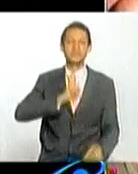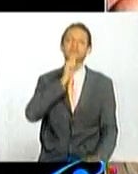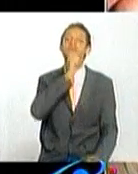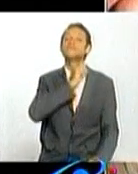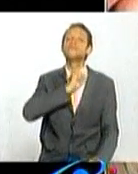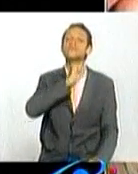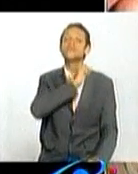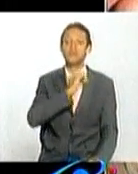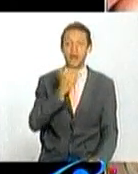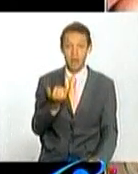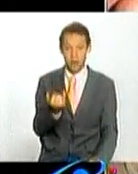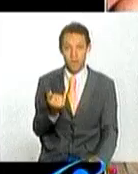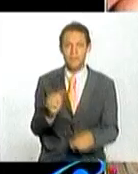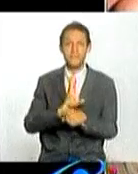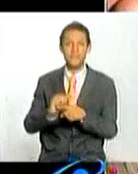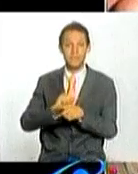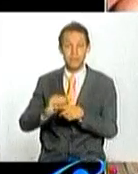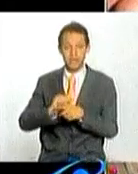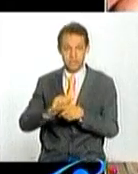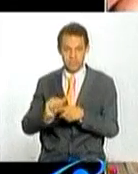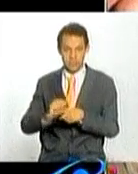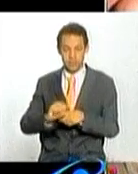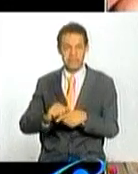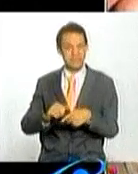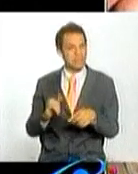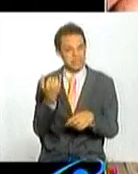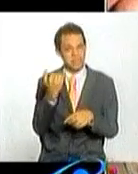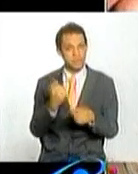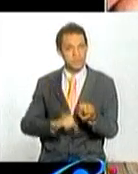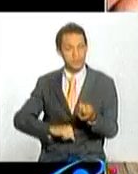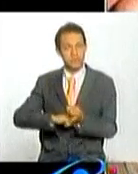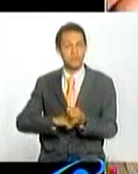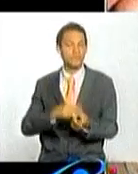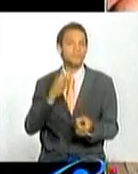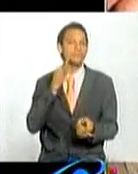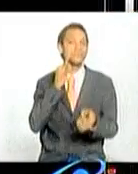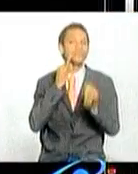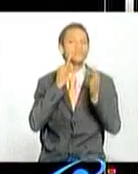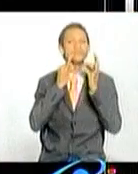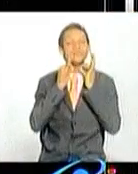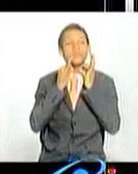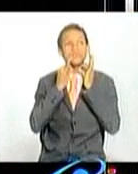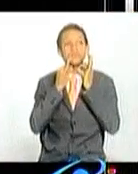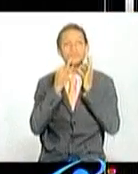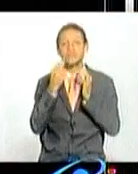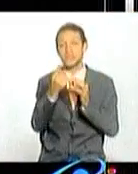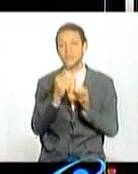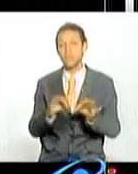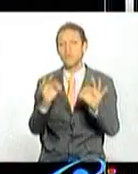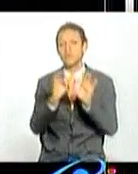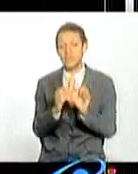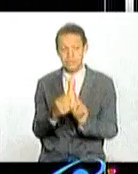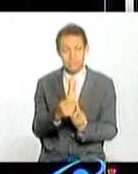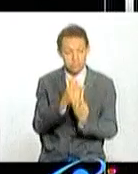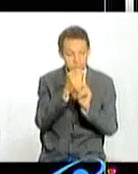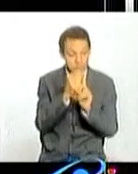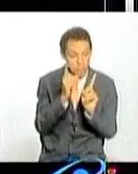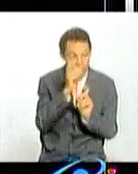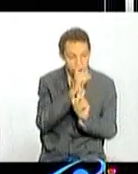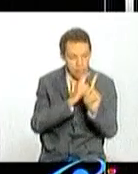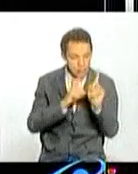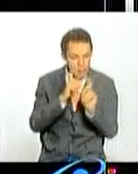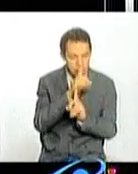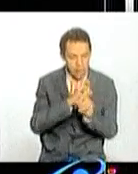ahora también, ¿sí? Para poder ver la glándula tiroides, que es una glándula muy importante, ver su